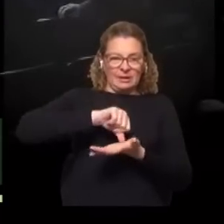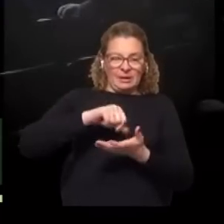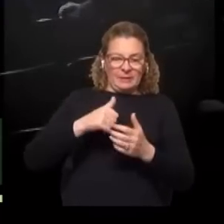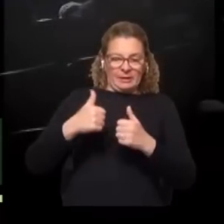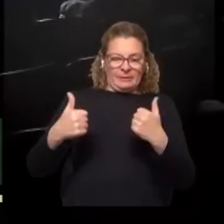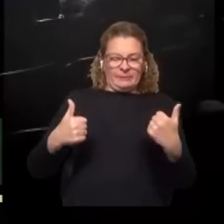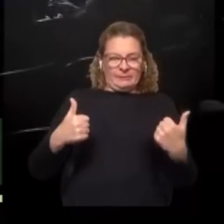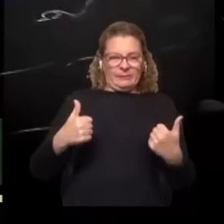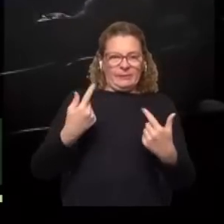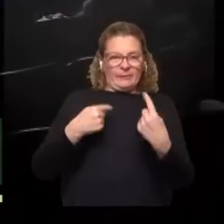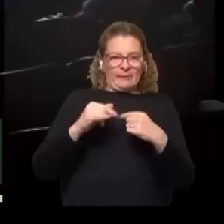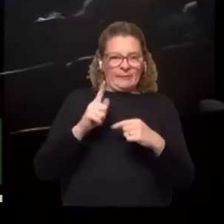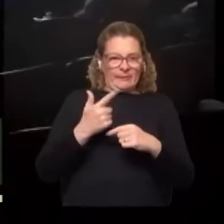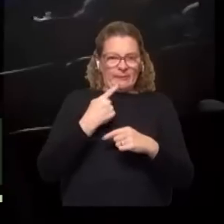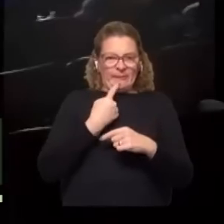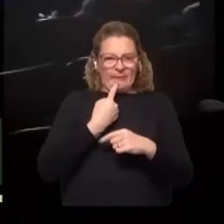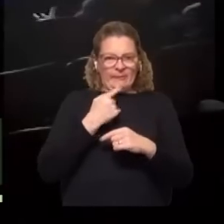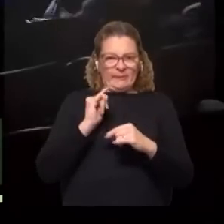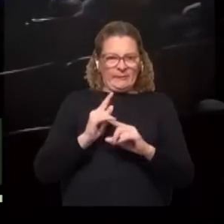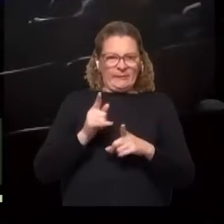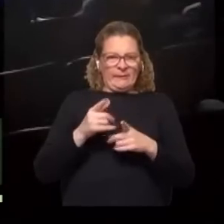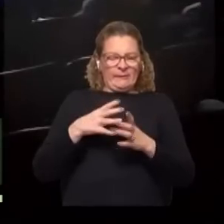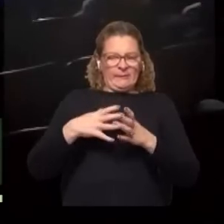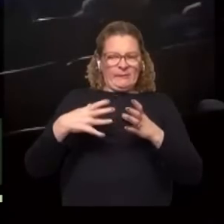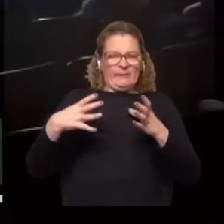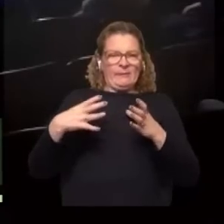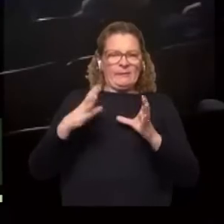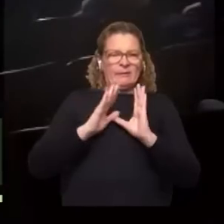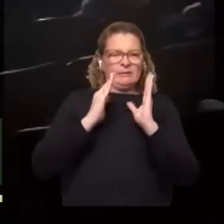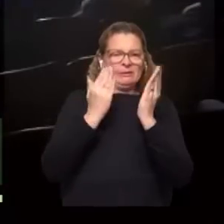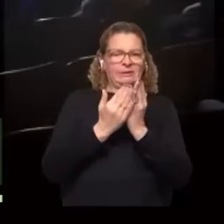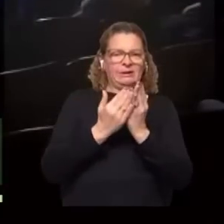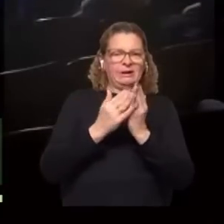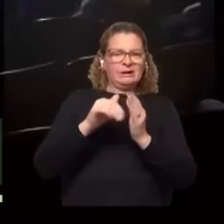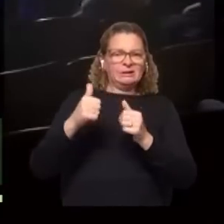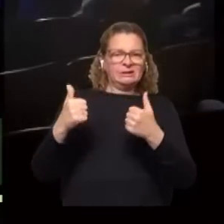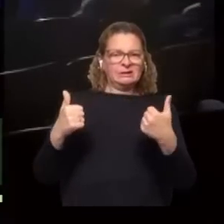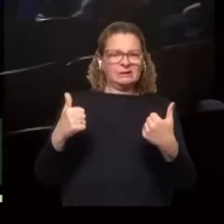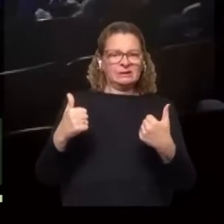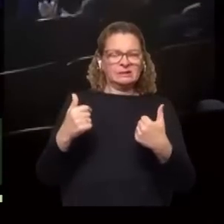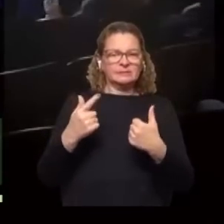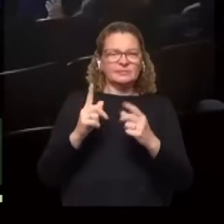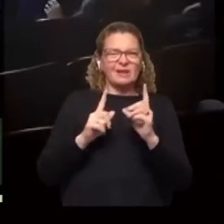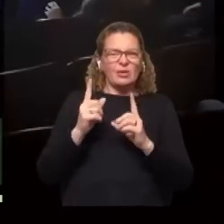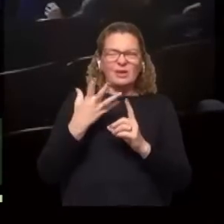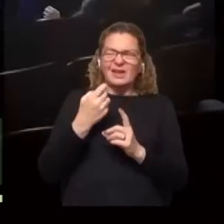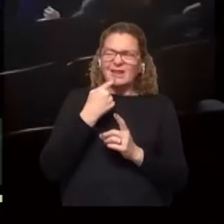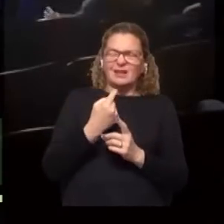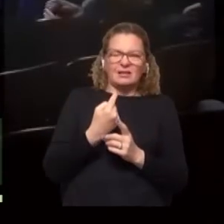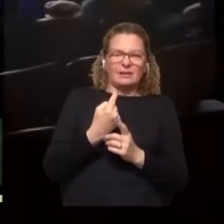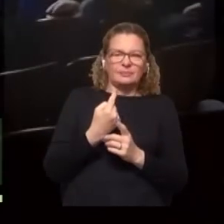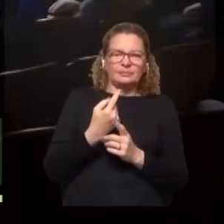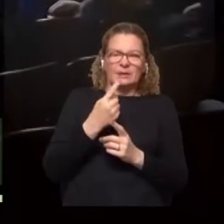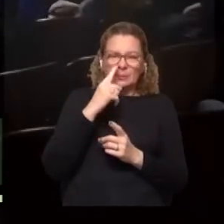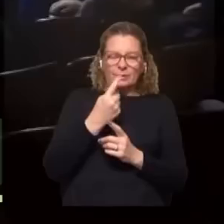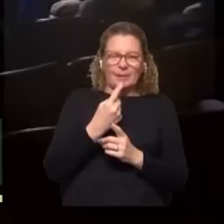polarizado pero sin dudas hay un fenómeno creciente a nivel mundial que es la polarización no la polarización digo para